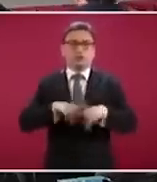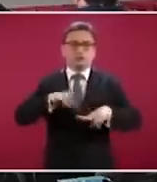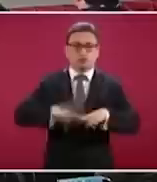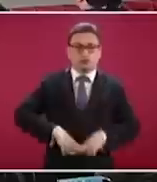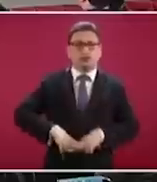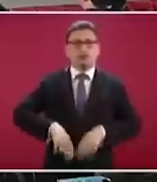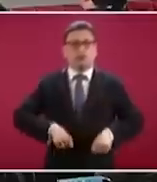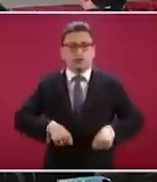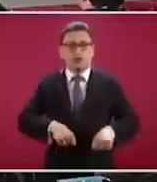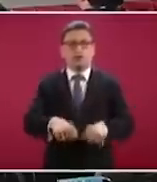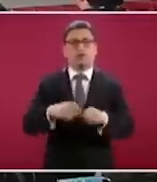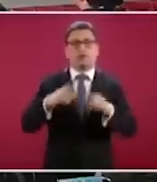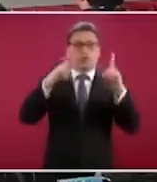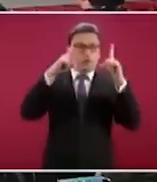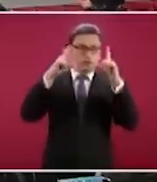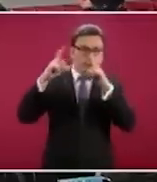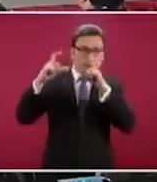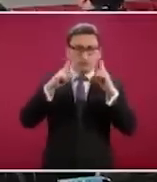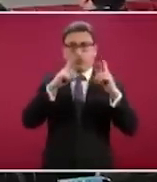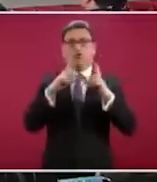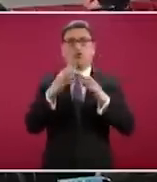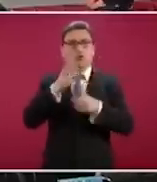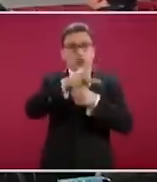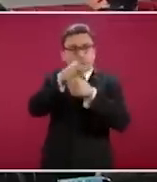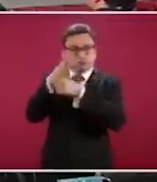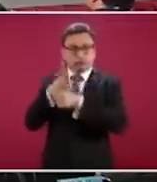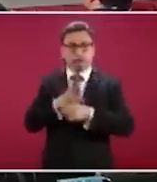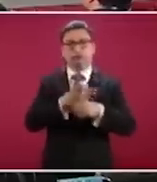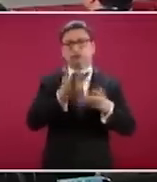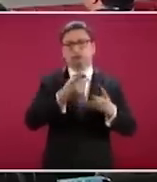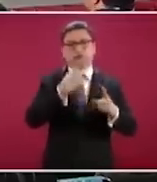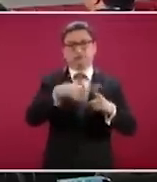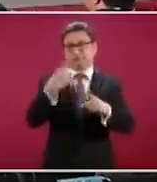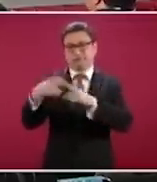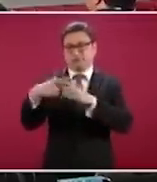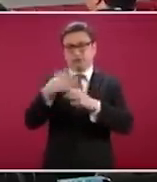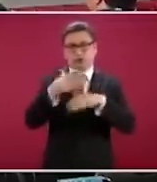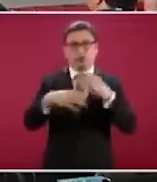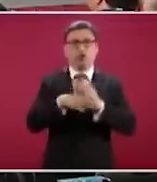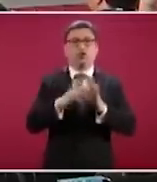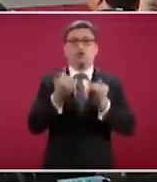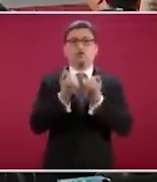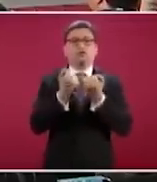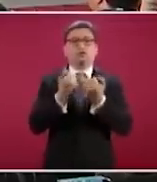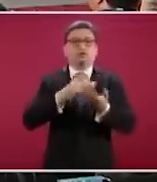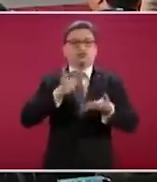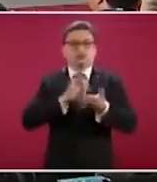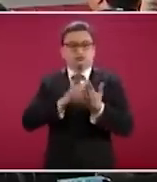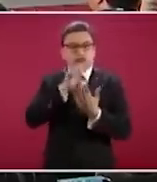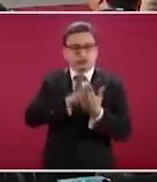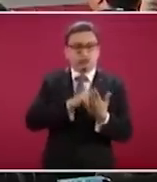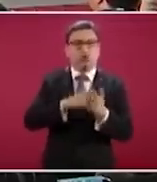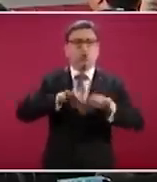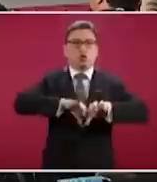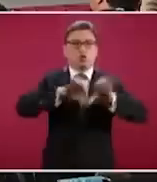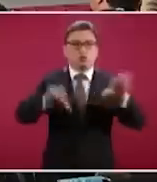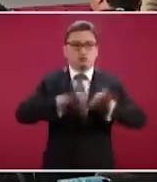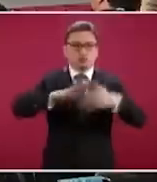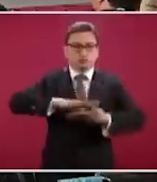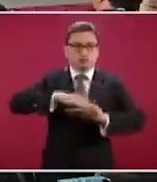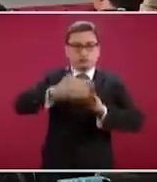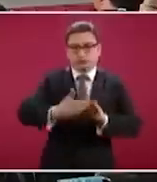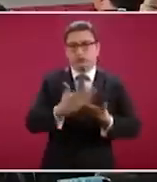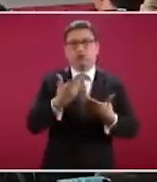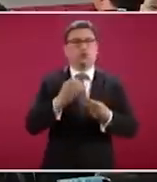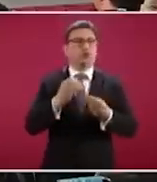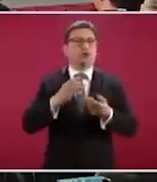cámara fotográfica, equipo de videograbación, agendas electrónicas, equipo de cómputo portátil,